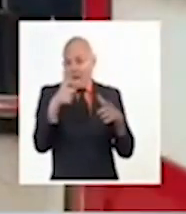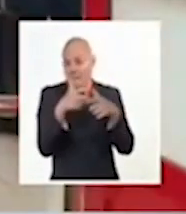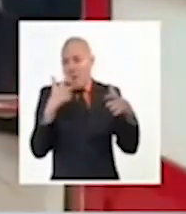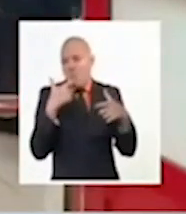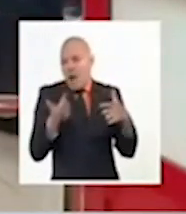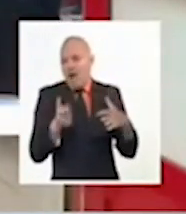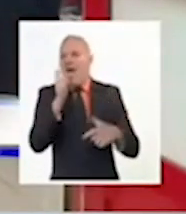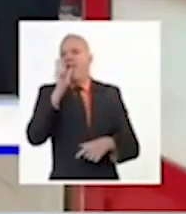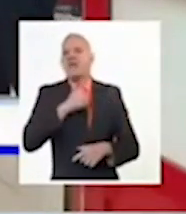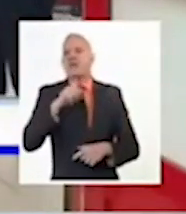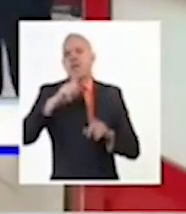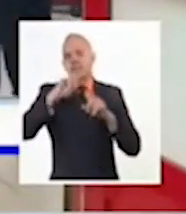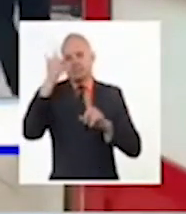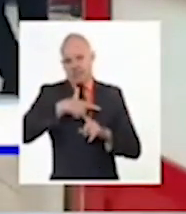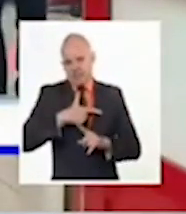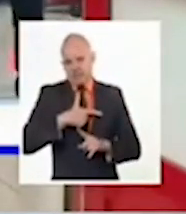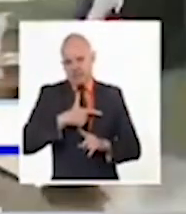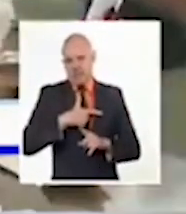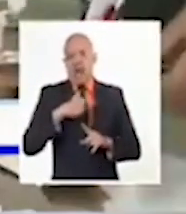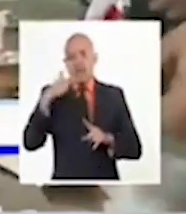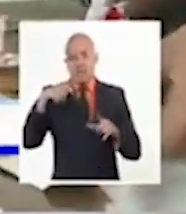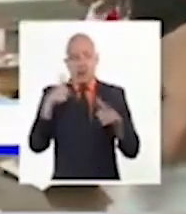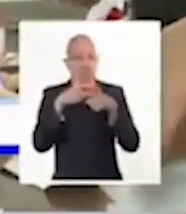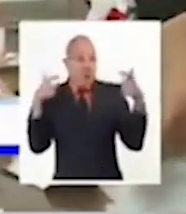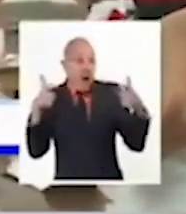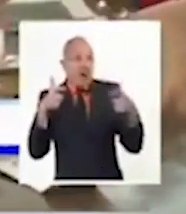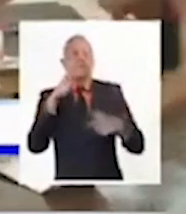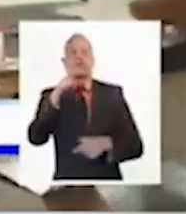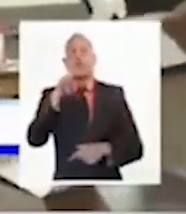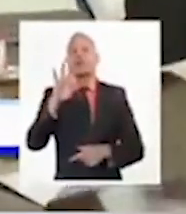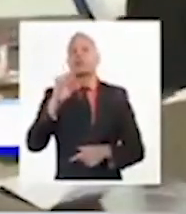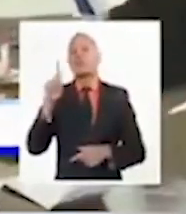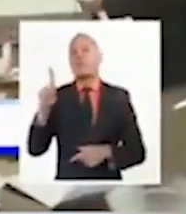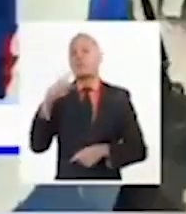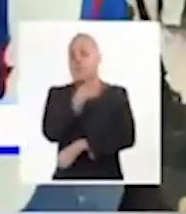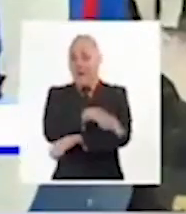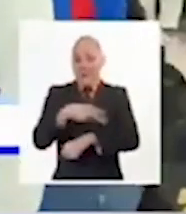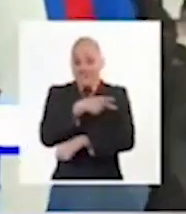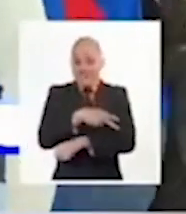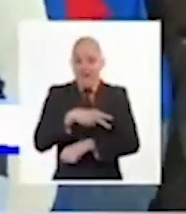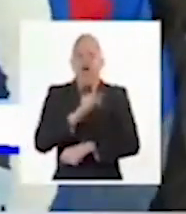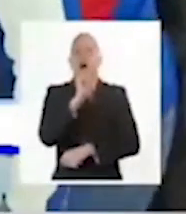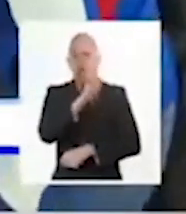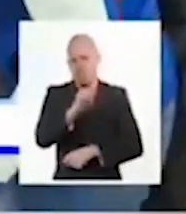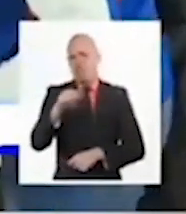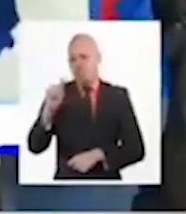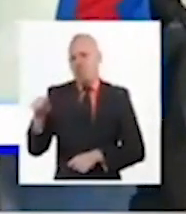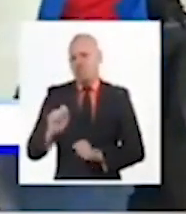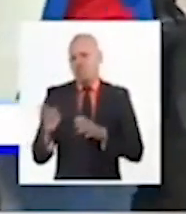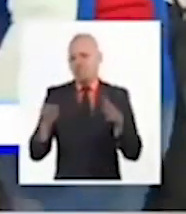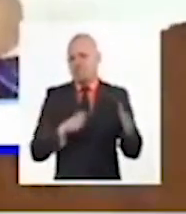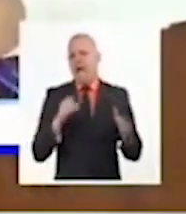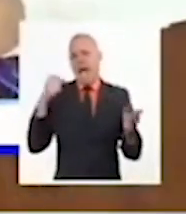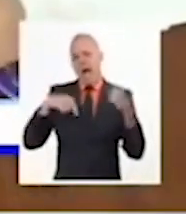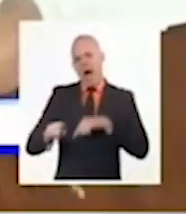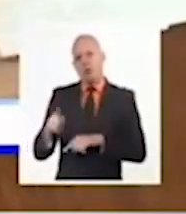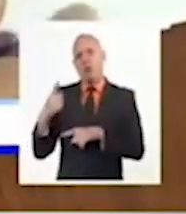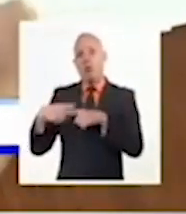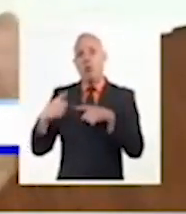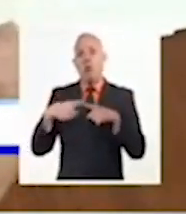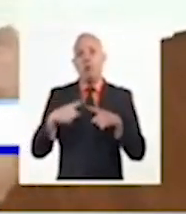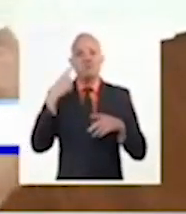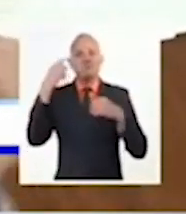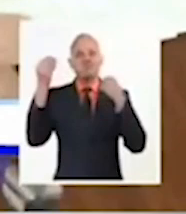los Estados Unidos a La Habana, a los cuales se suman los vuelos de American, con lo cual nos da una cifra de unos, con otras compañías